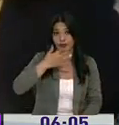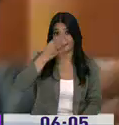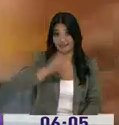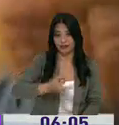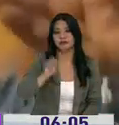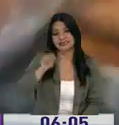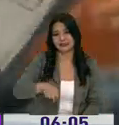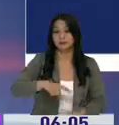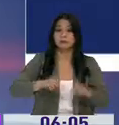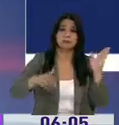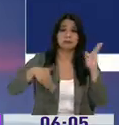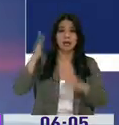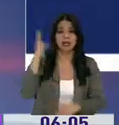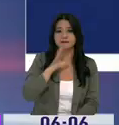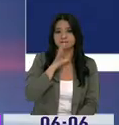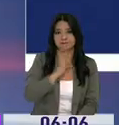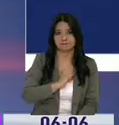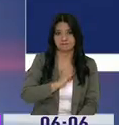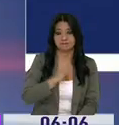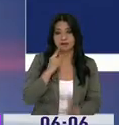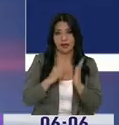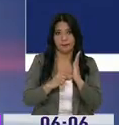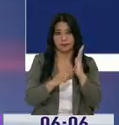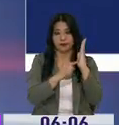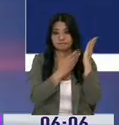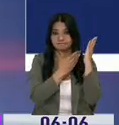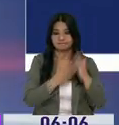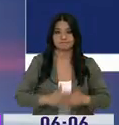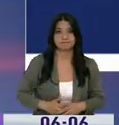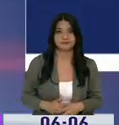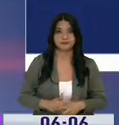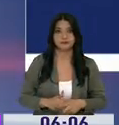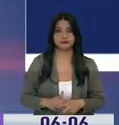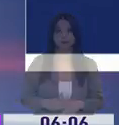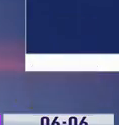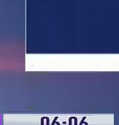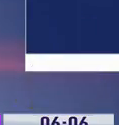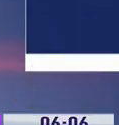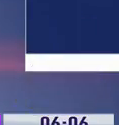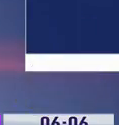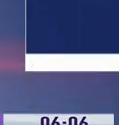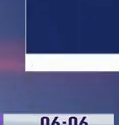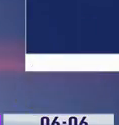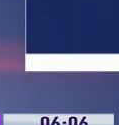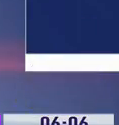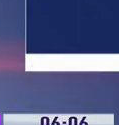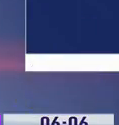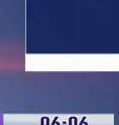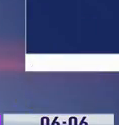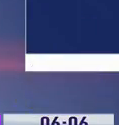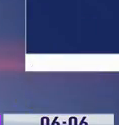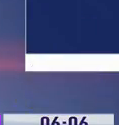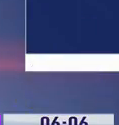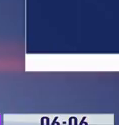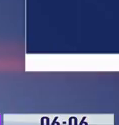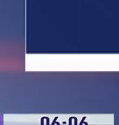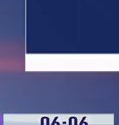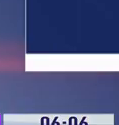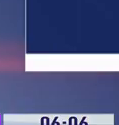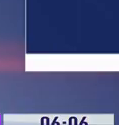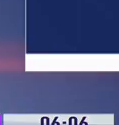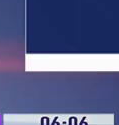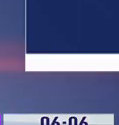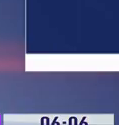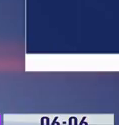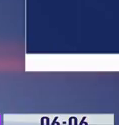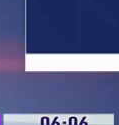personas ancianas. En pacientes de 10 a 49 años, la letalidad está entre el 0.2% y el